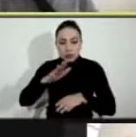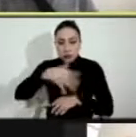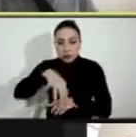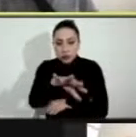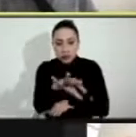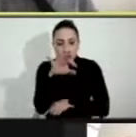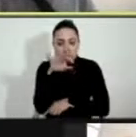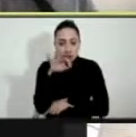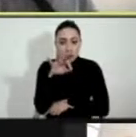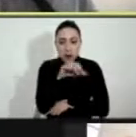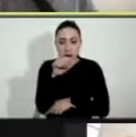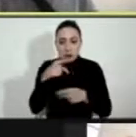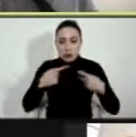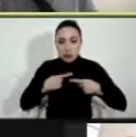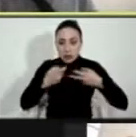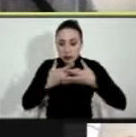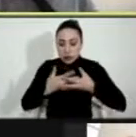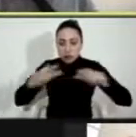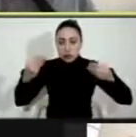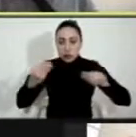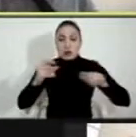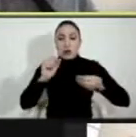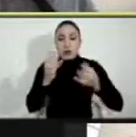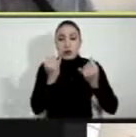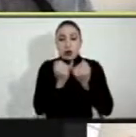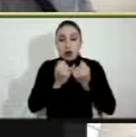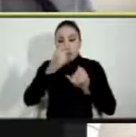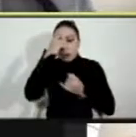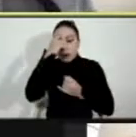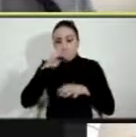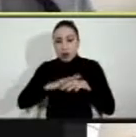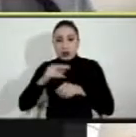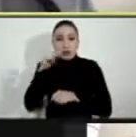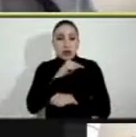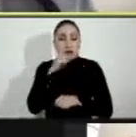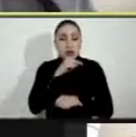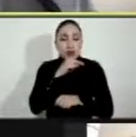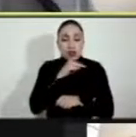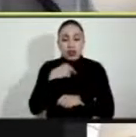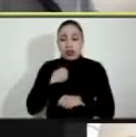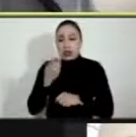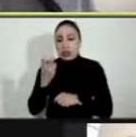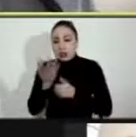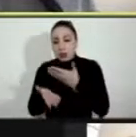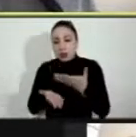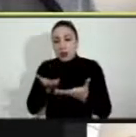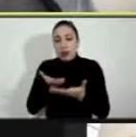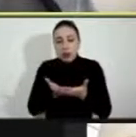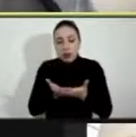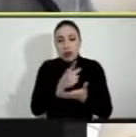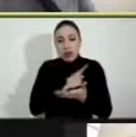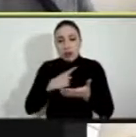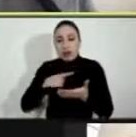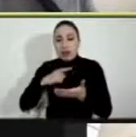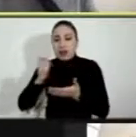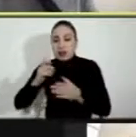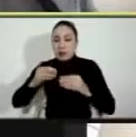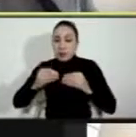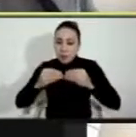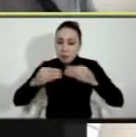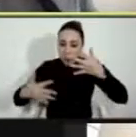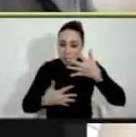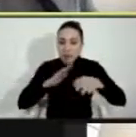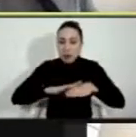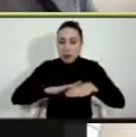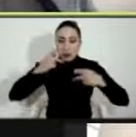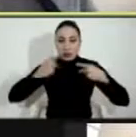competentes, así como las posibilidades de localización, dicho exhorto debe tener un mayor objetivo, pues si bien el sistema de